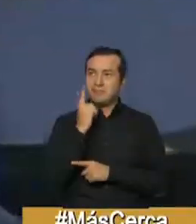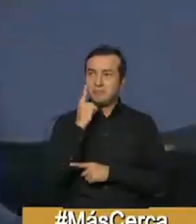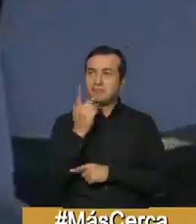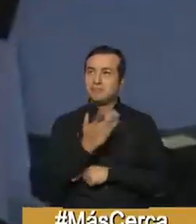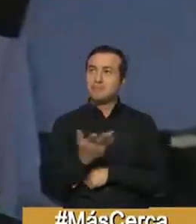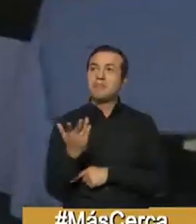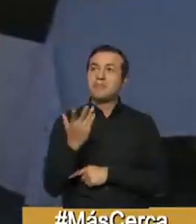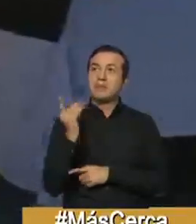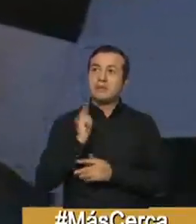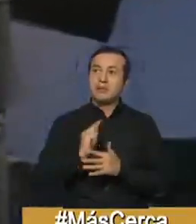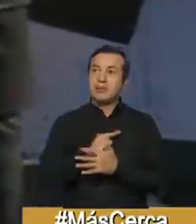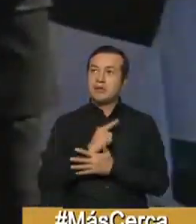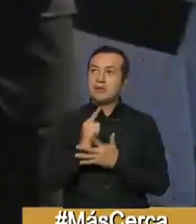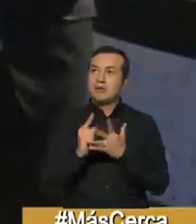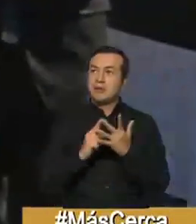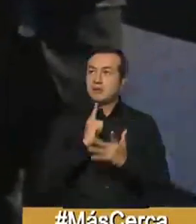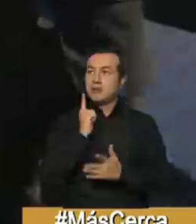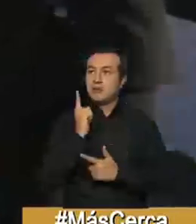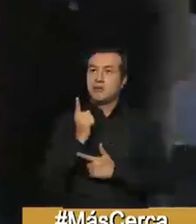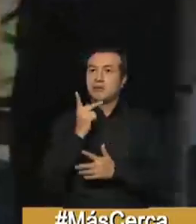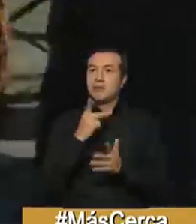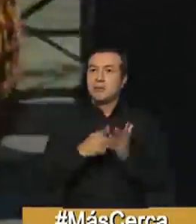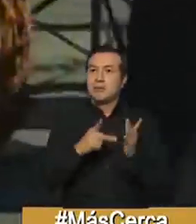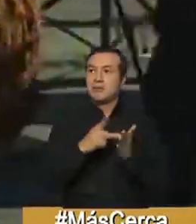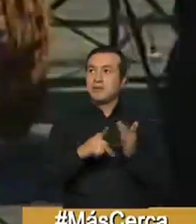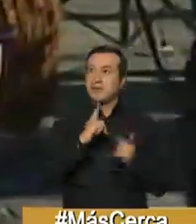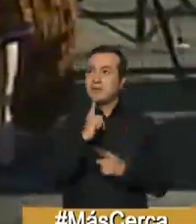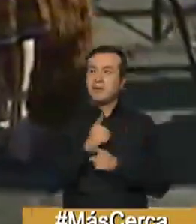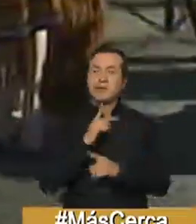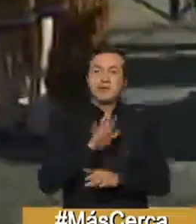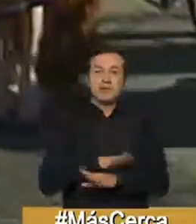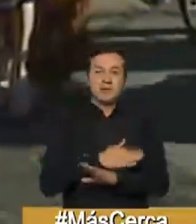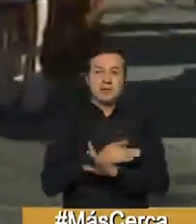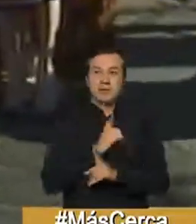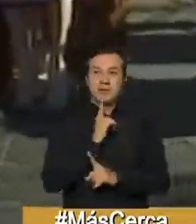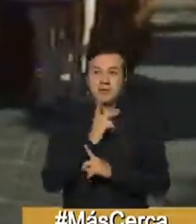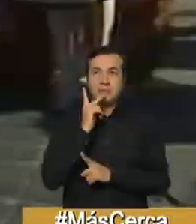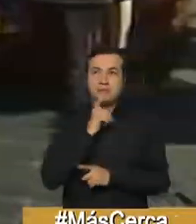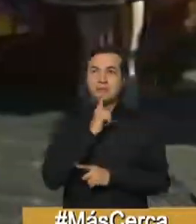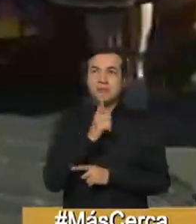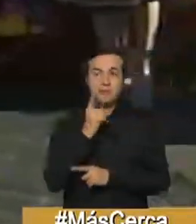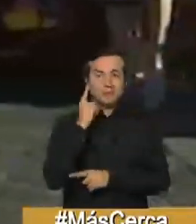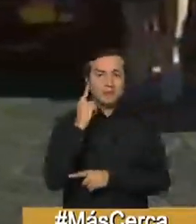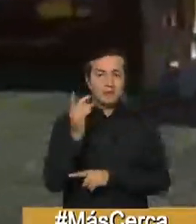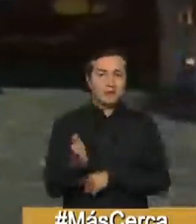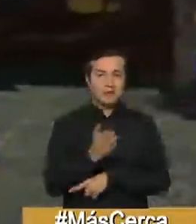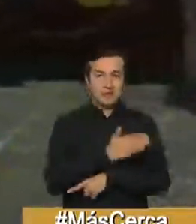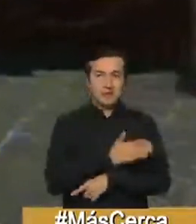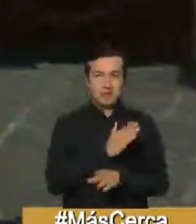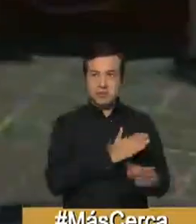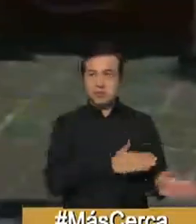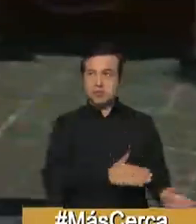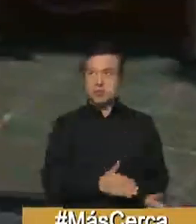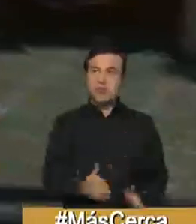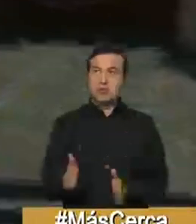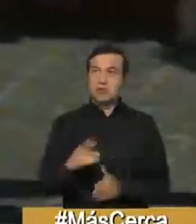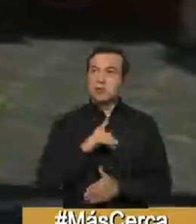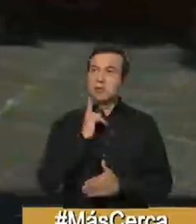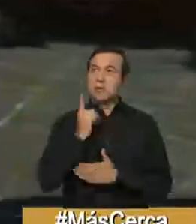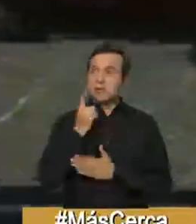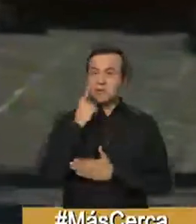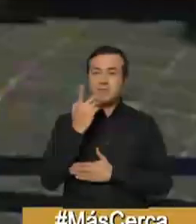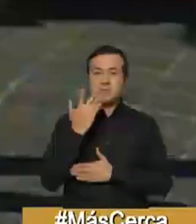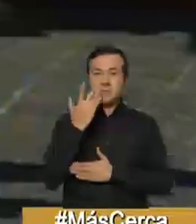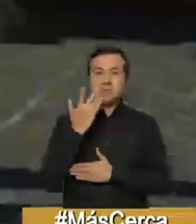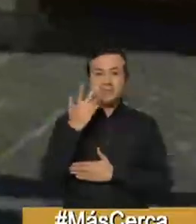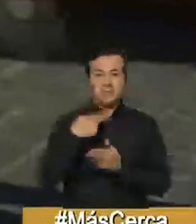conocer detalles de qué es lo que trata esta letra que estamos escuchando, pero antes queremos por supuesto conversar con